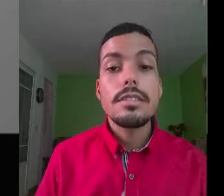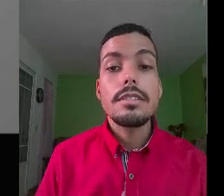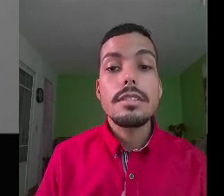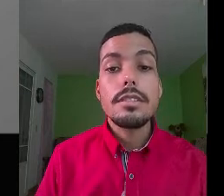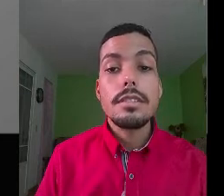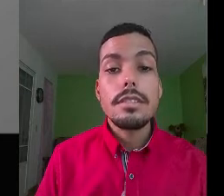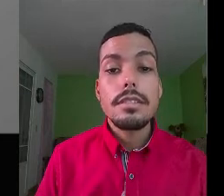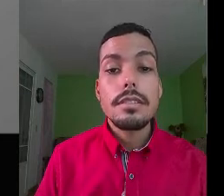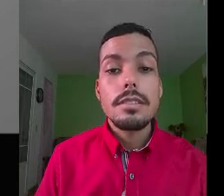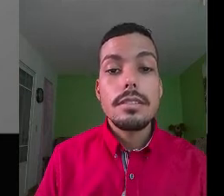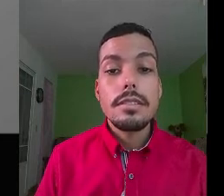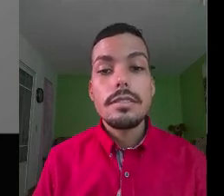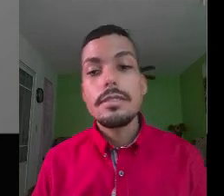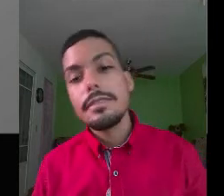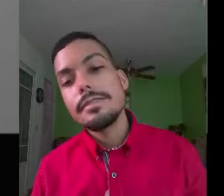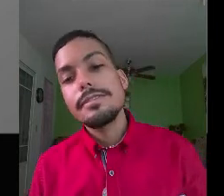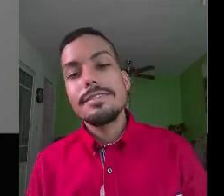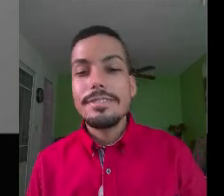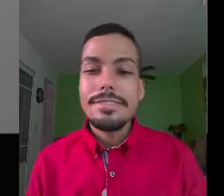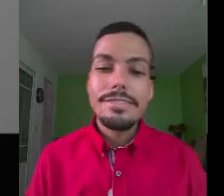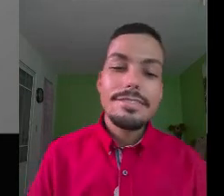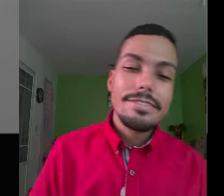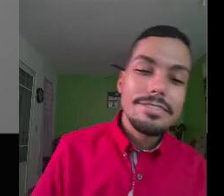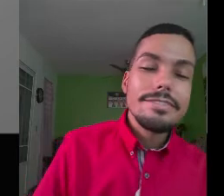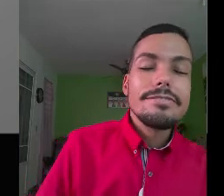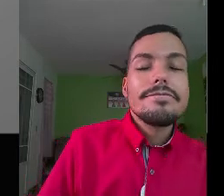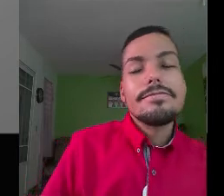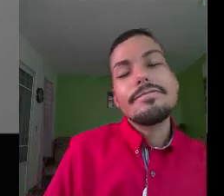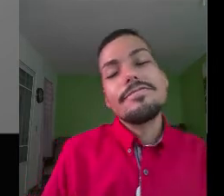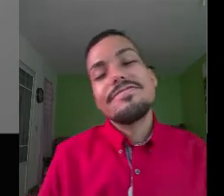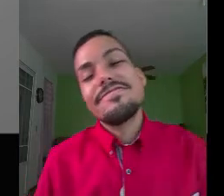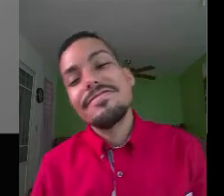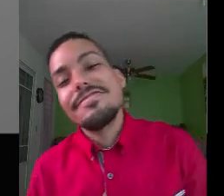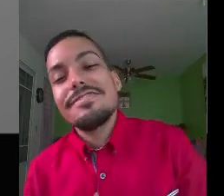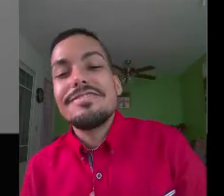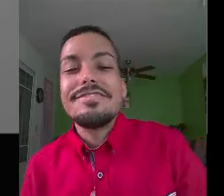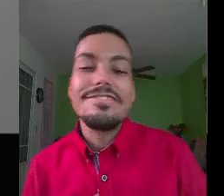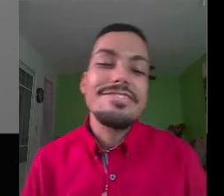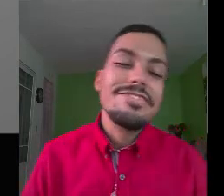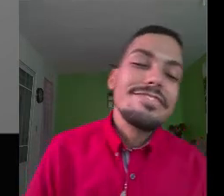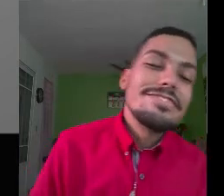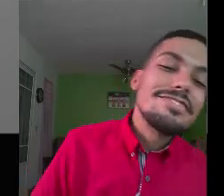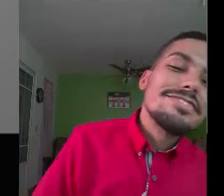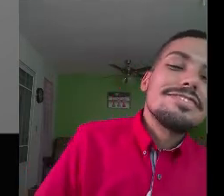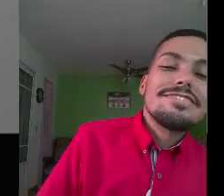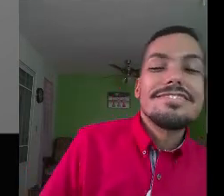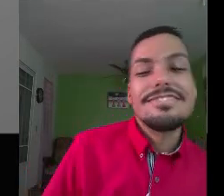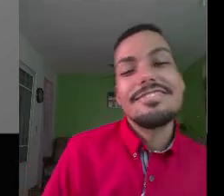X.